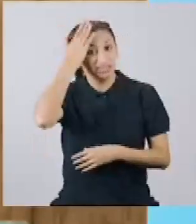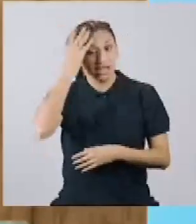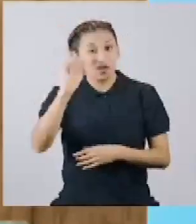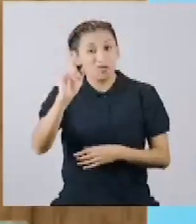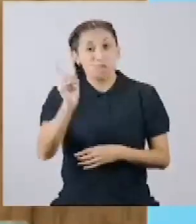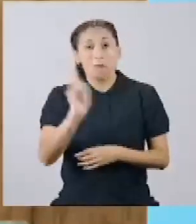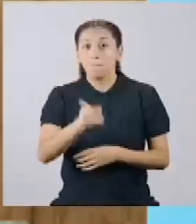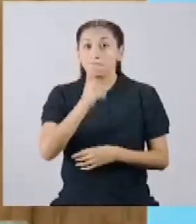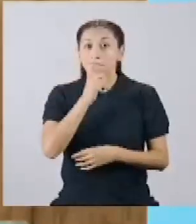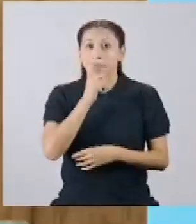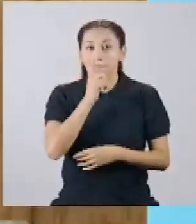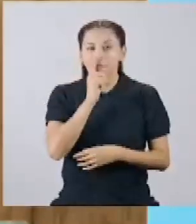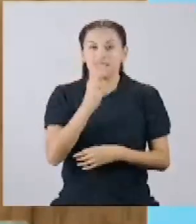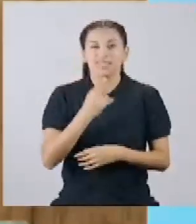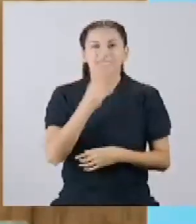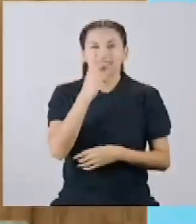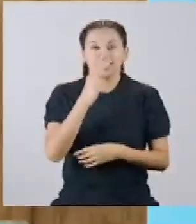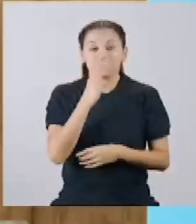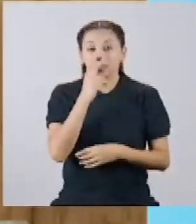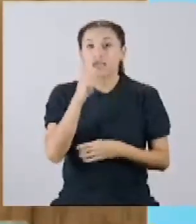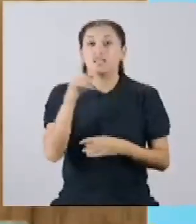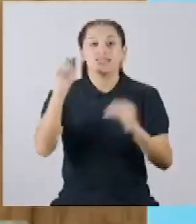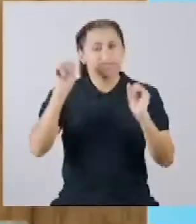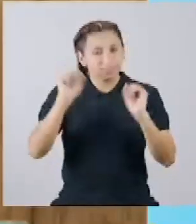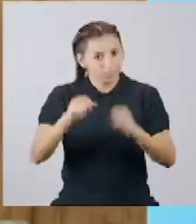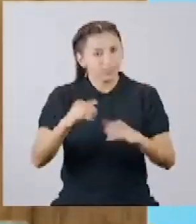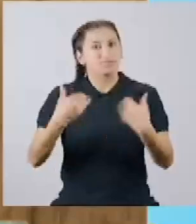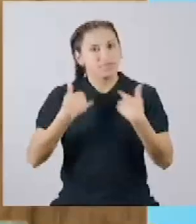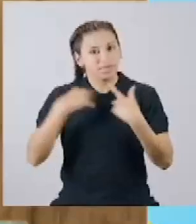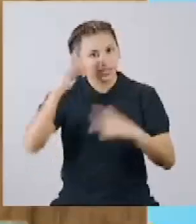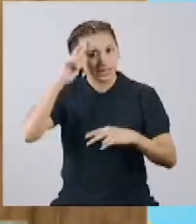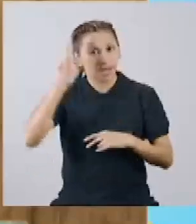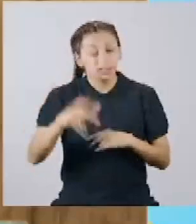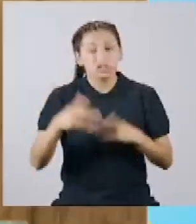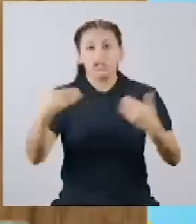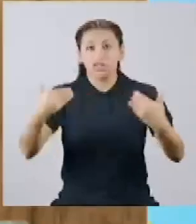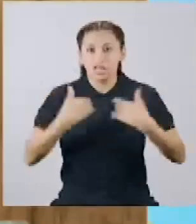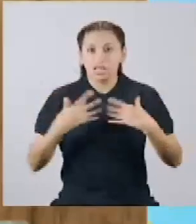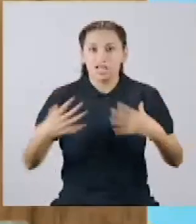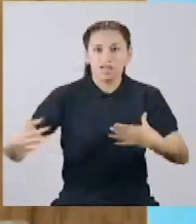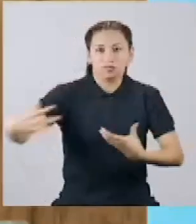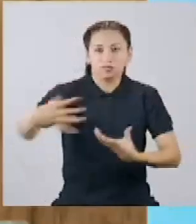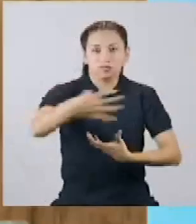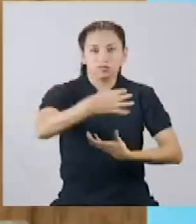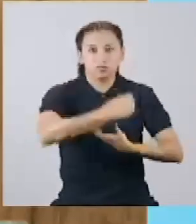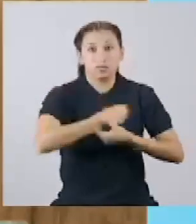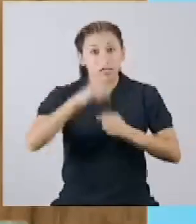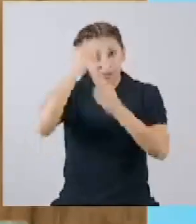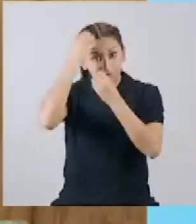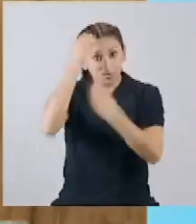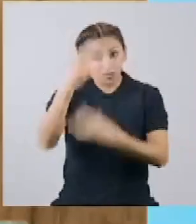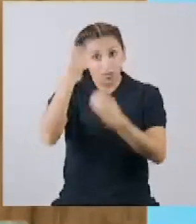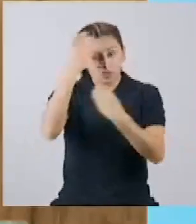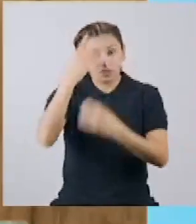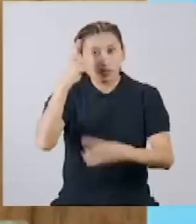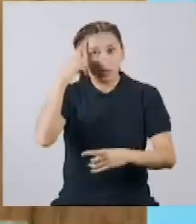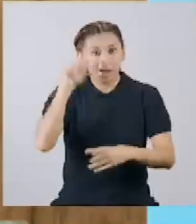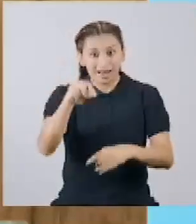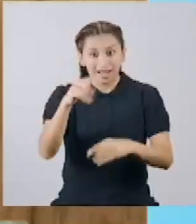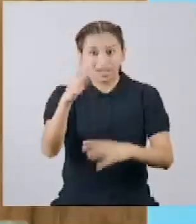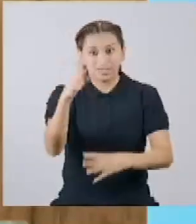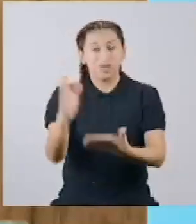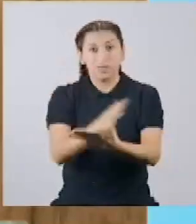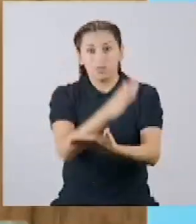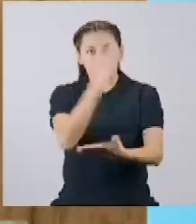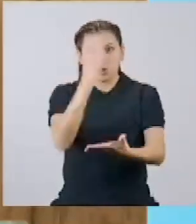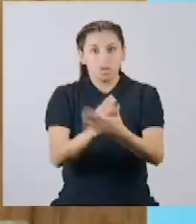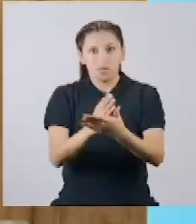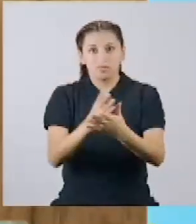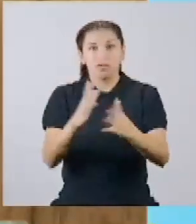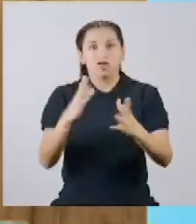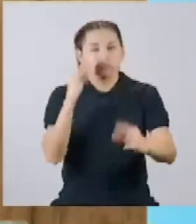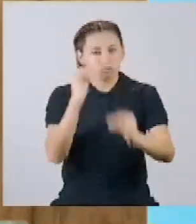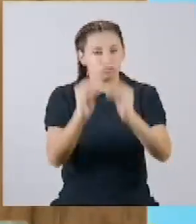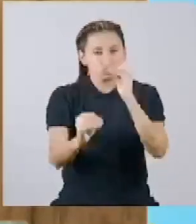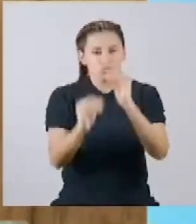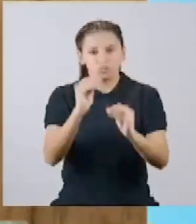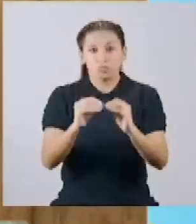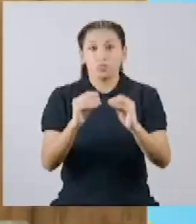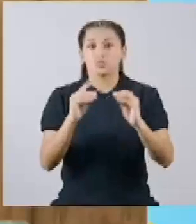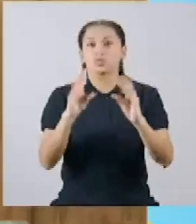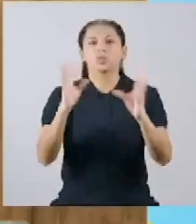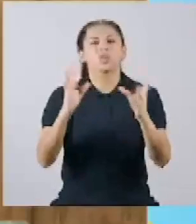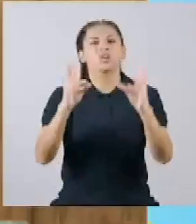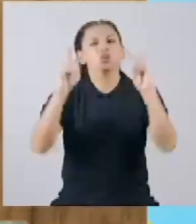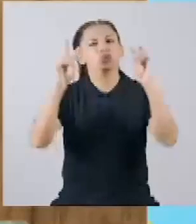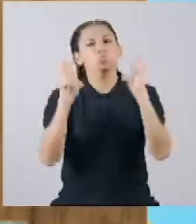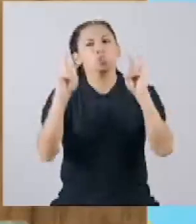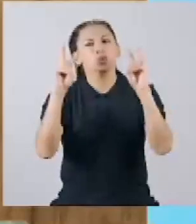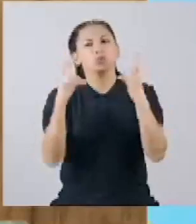Chicharrón? Efectivamente, se debe recolectar información respecto al supuesto problema que hay que resolver. Decimos supuesto